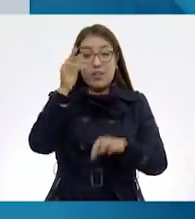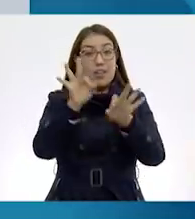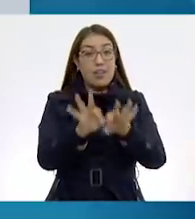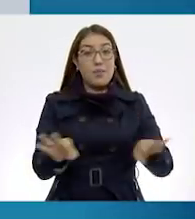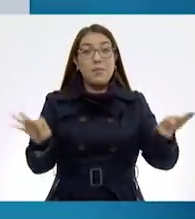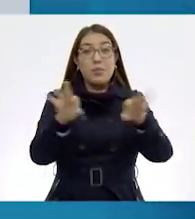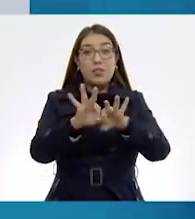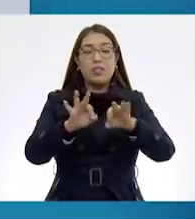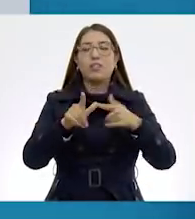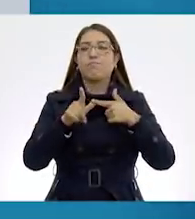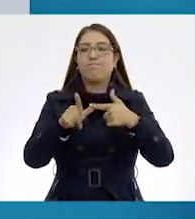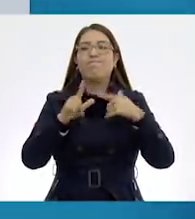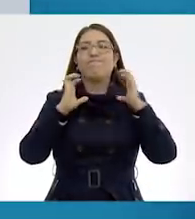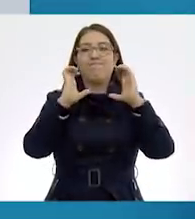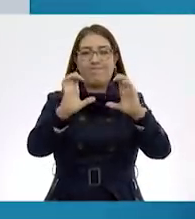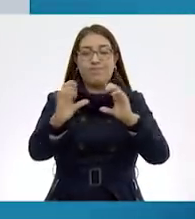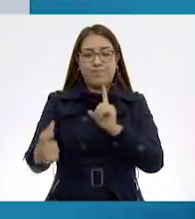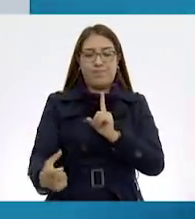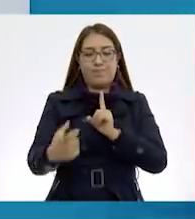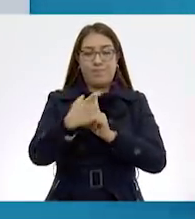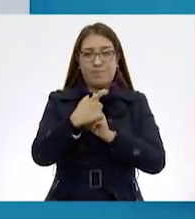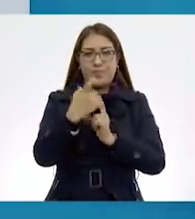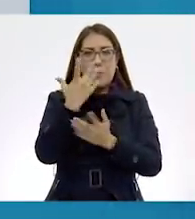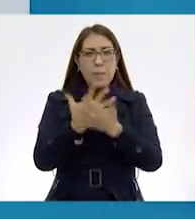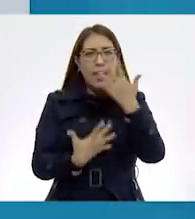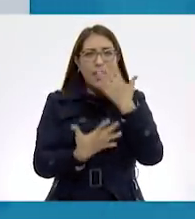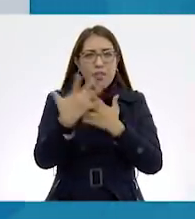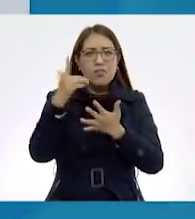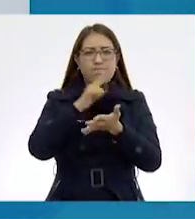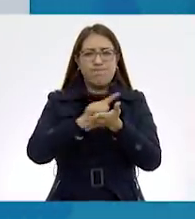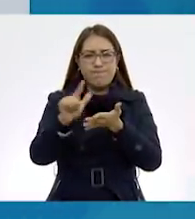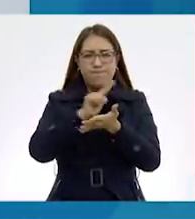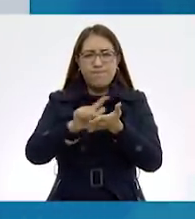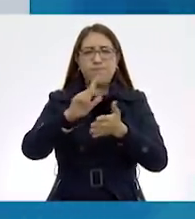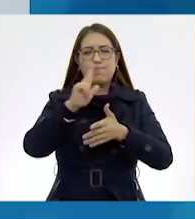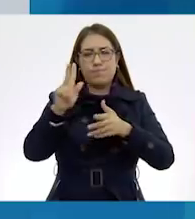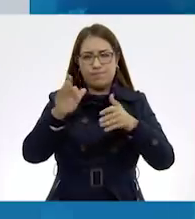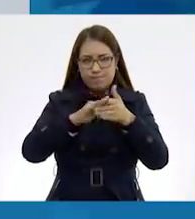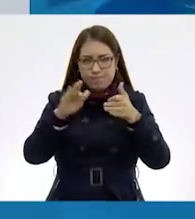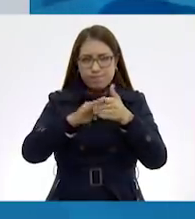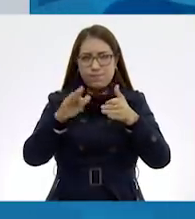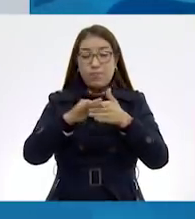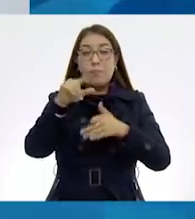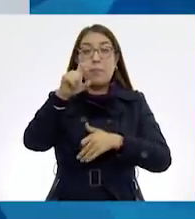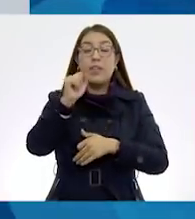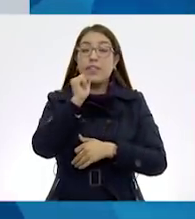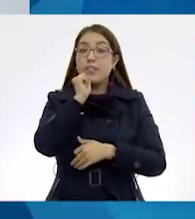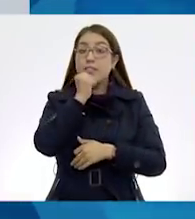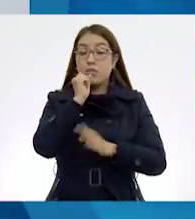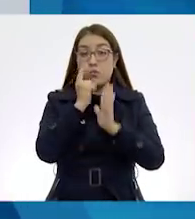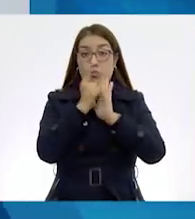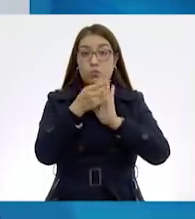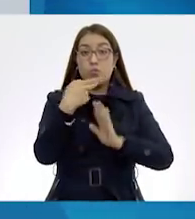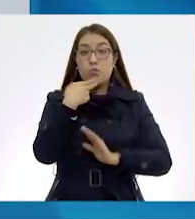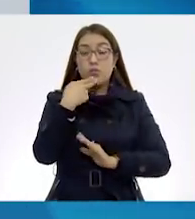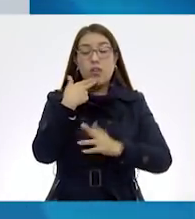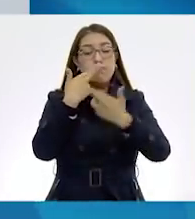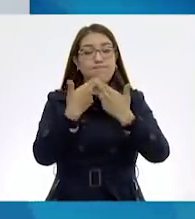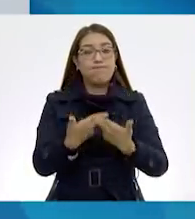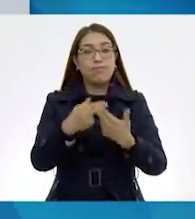seguir cuidándonos, lavándonos las manos por lo menos durante 20 segundos, usando mucha agua y